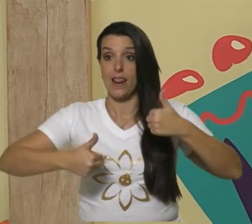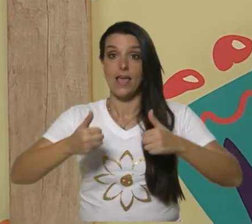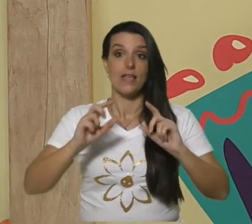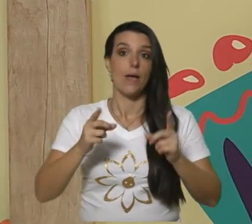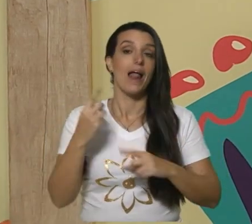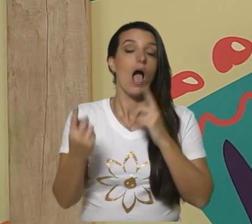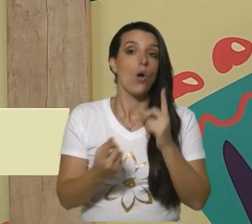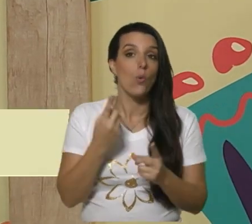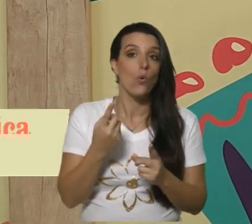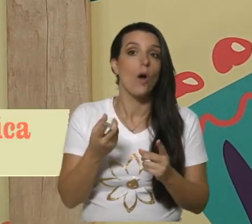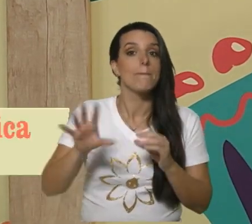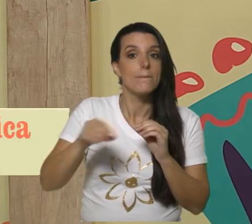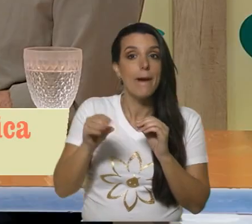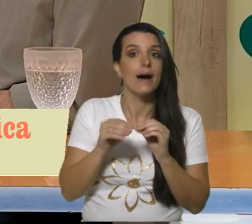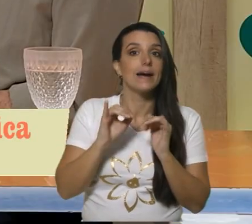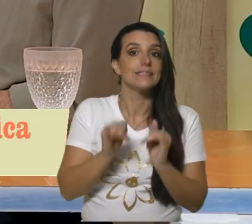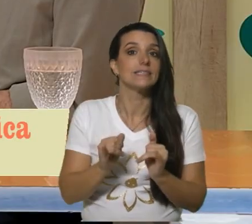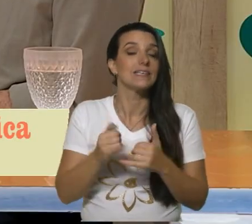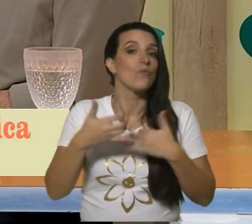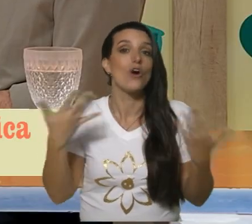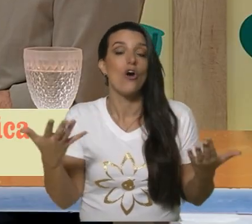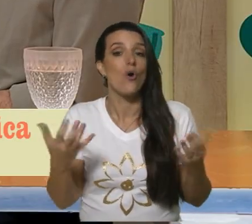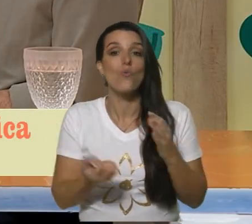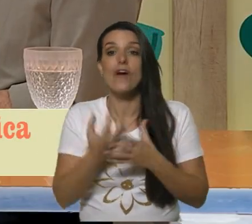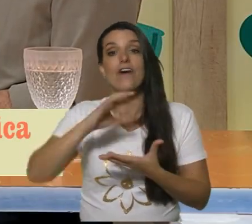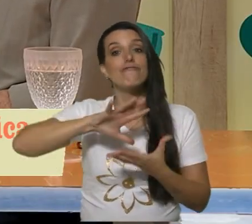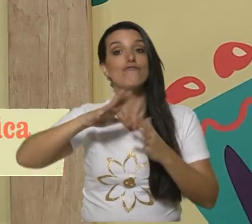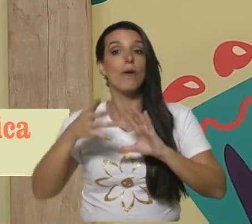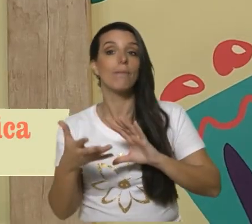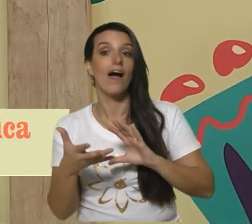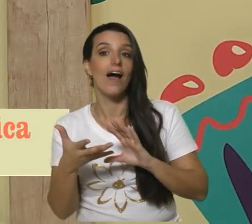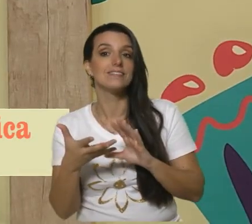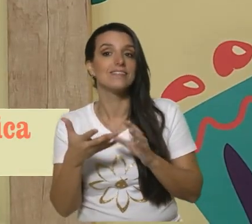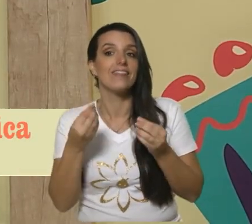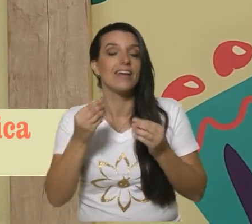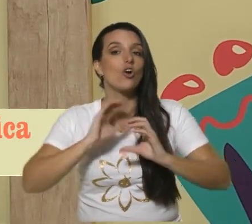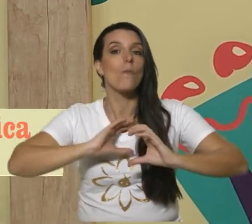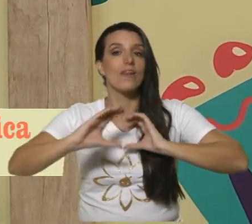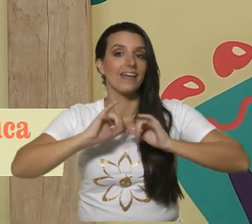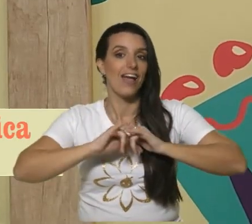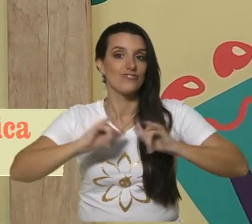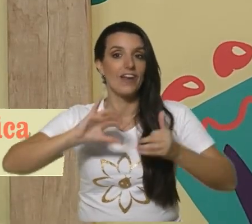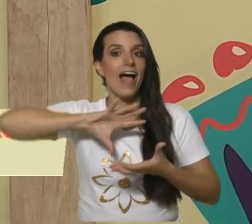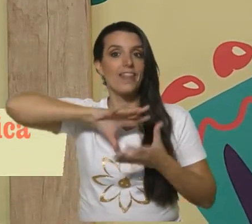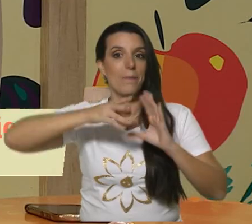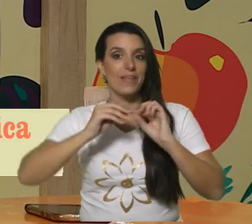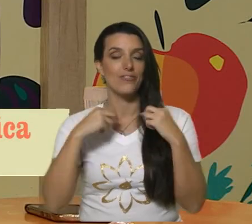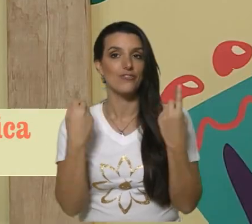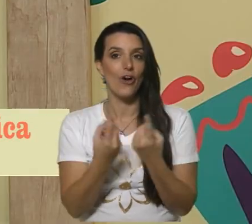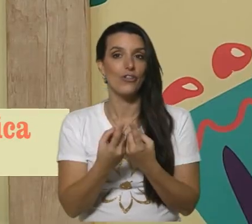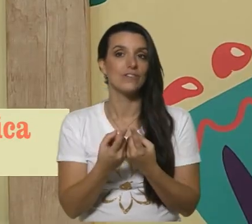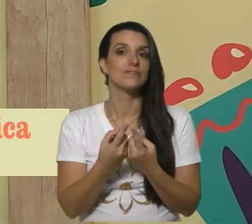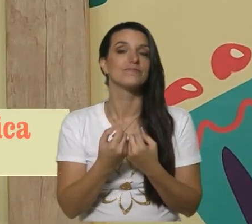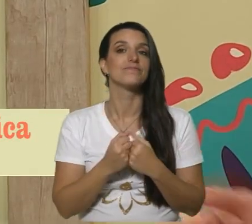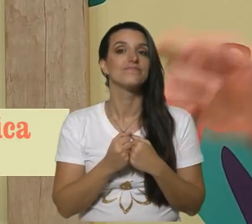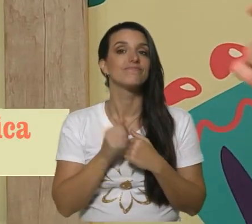algunos momentos complementándose con la tele y me parece que son las nuevas formas de de comunicación que hay nos tenemos que ir adaptando Así que s hay mucha